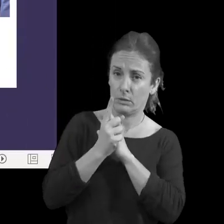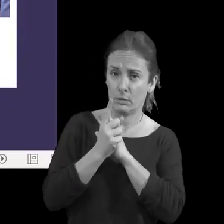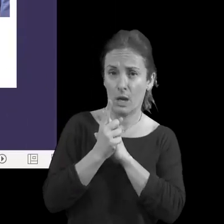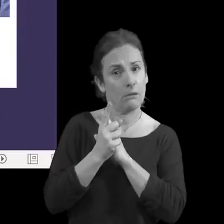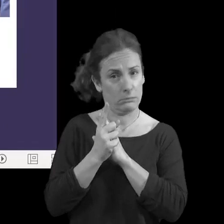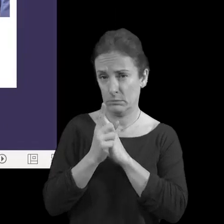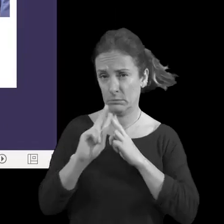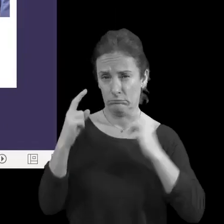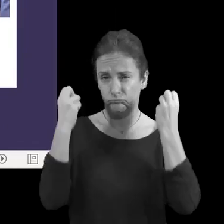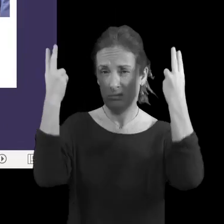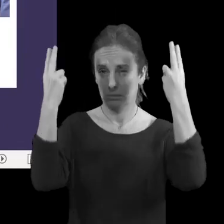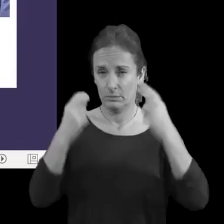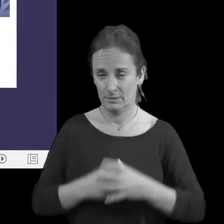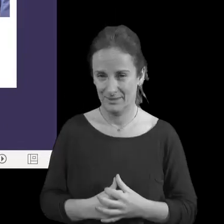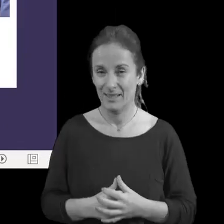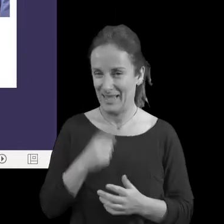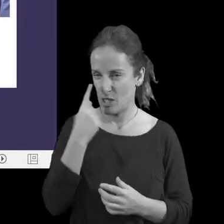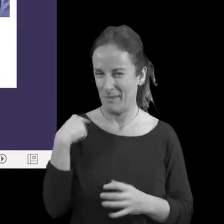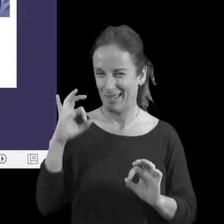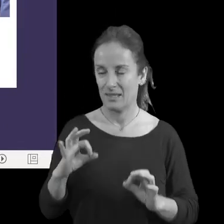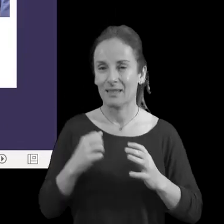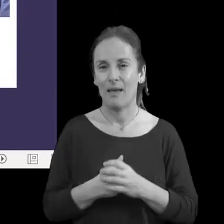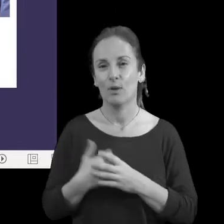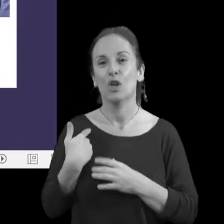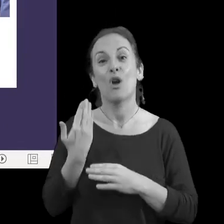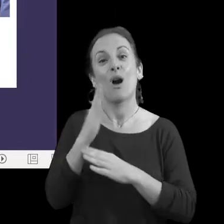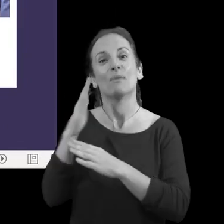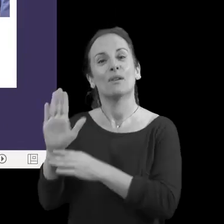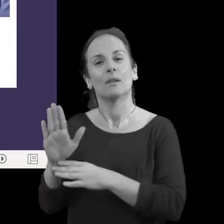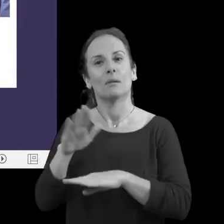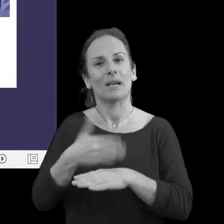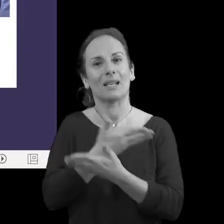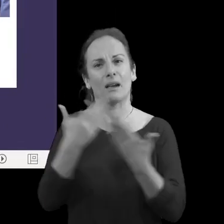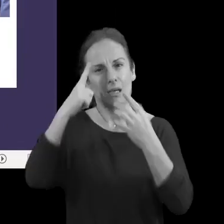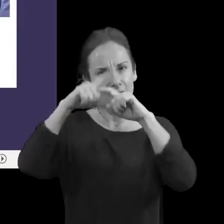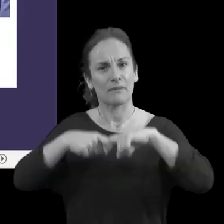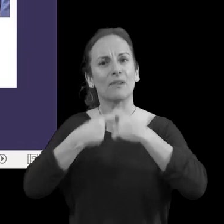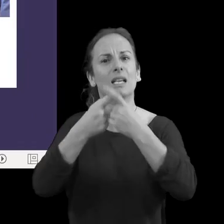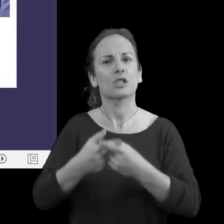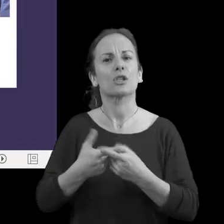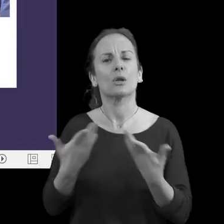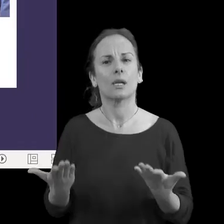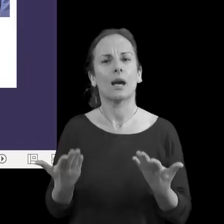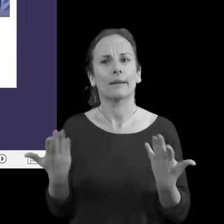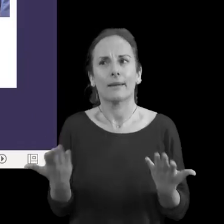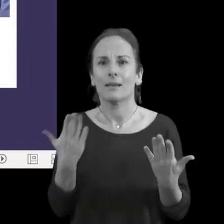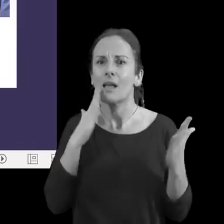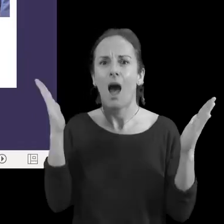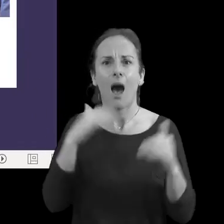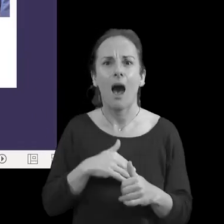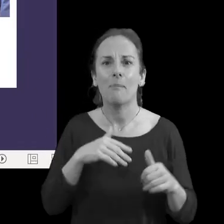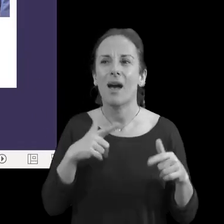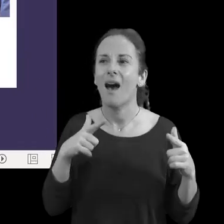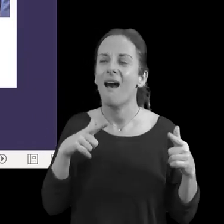pasado, ¿no? Y las traigo aquí para reflexionar también sobre una cuestión que creo que es muy importante, y es la ausencia de espacios de socialización